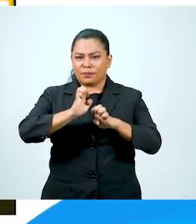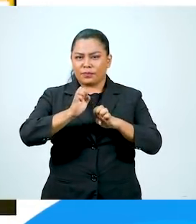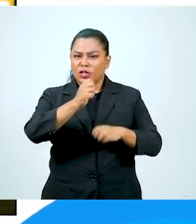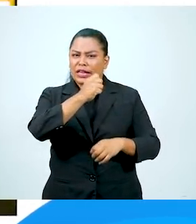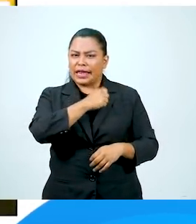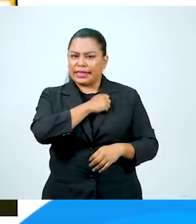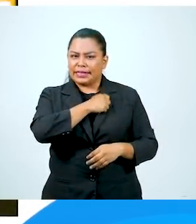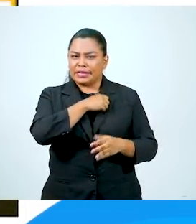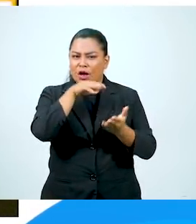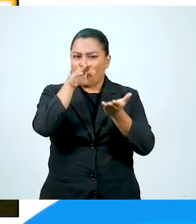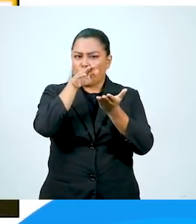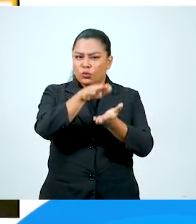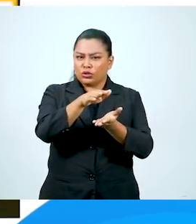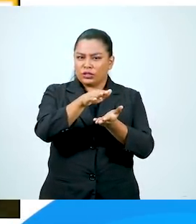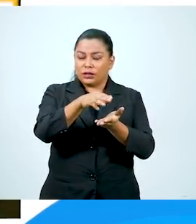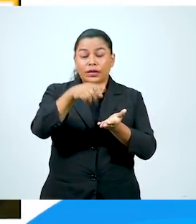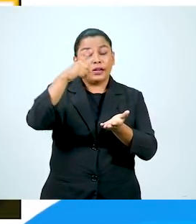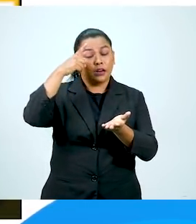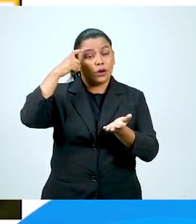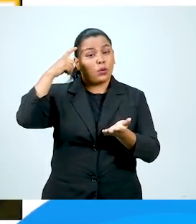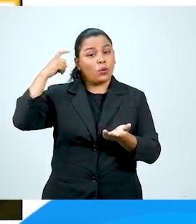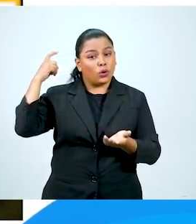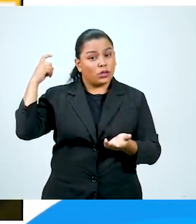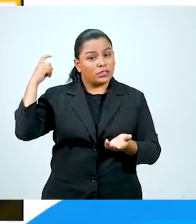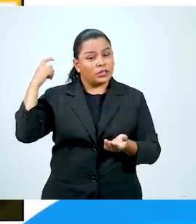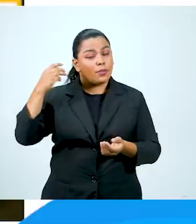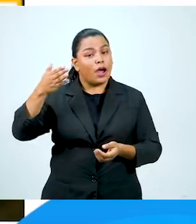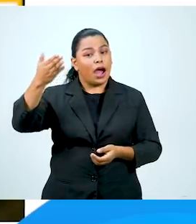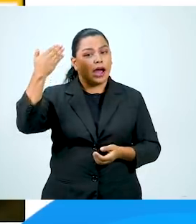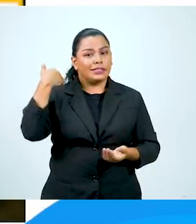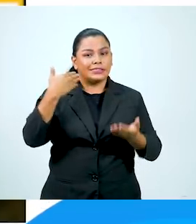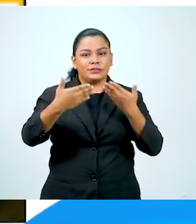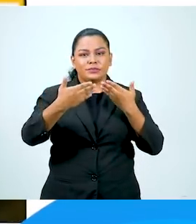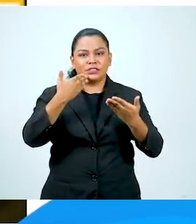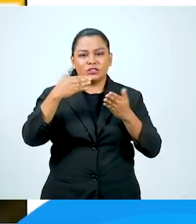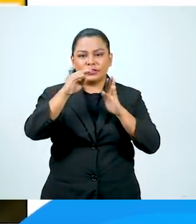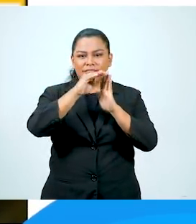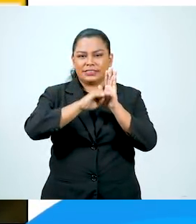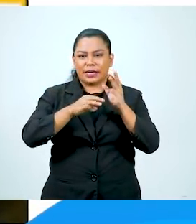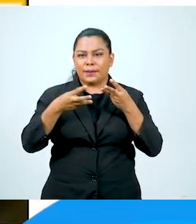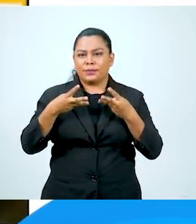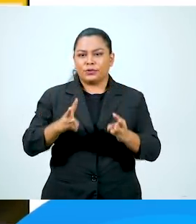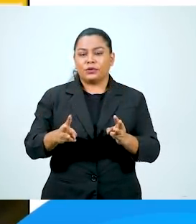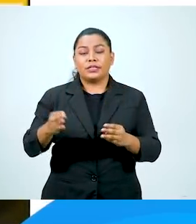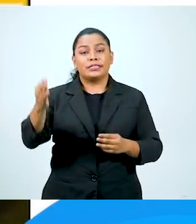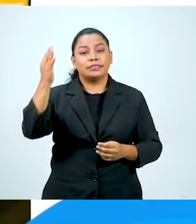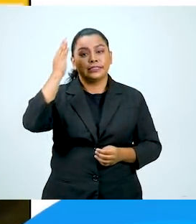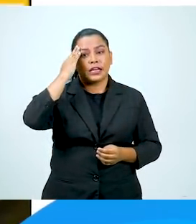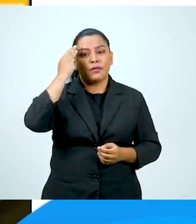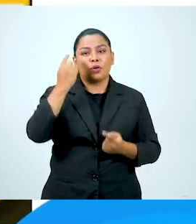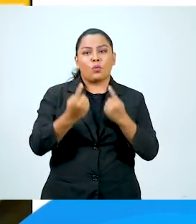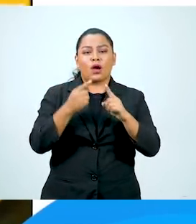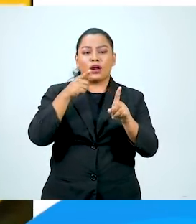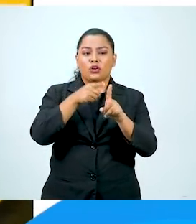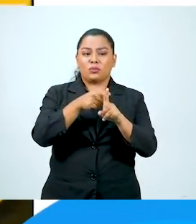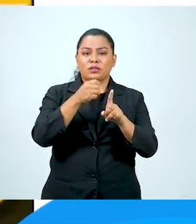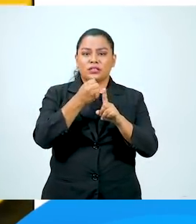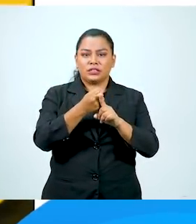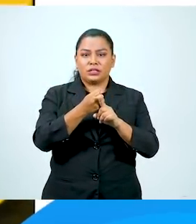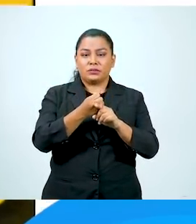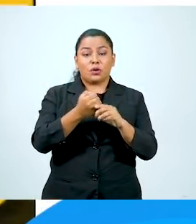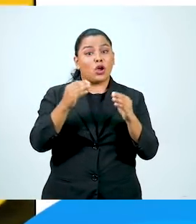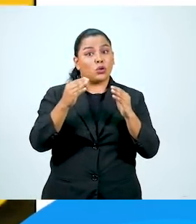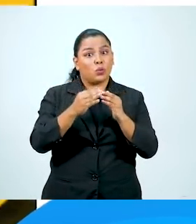evaluación del producto de la unidad, recordemos que en las orientaciones generales de la guía se da a conocer el propósito y